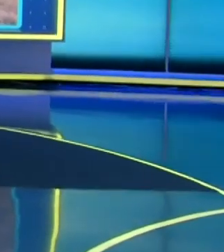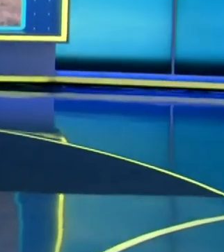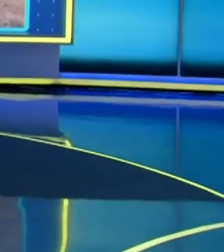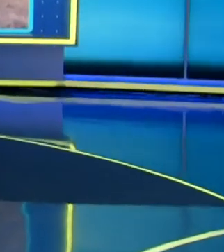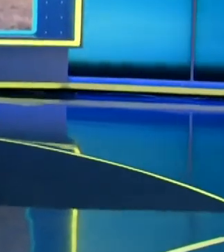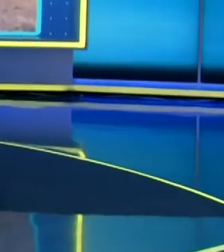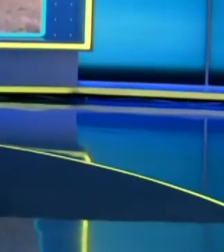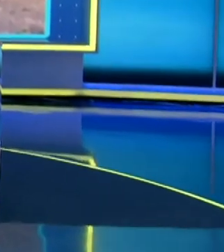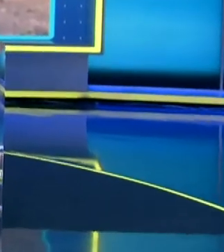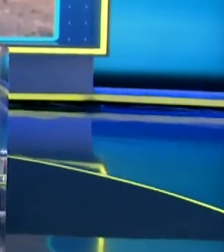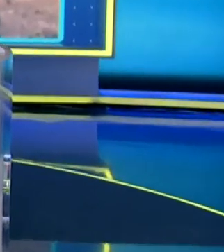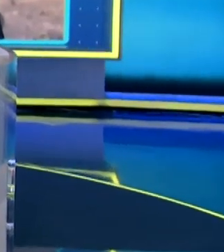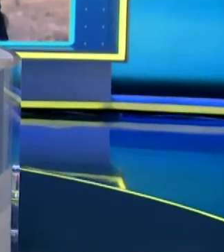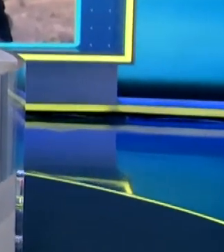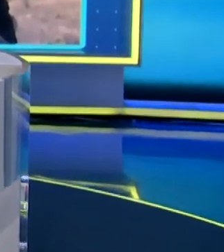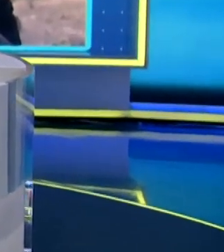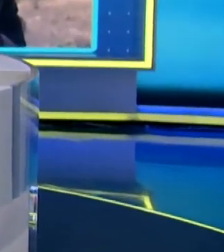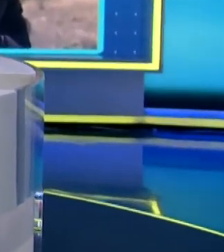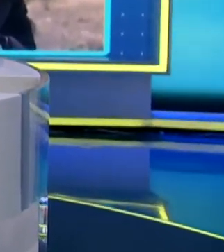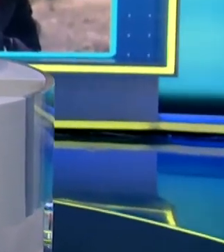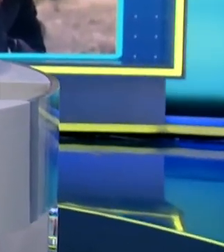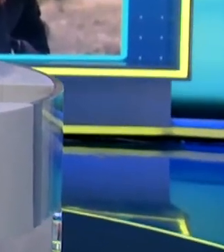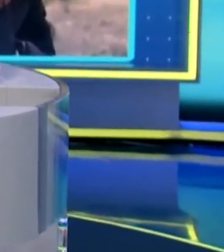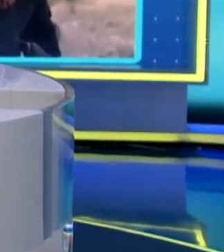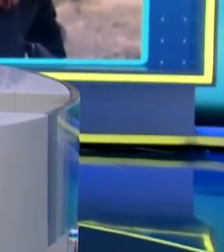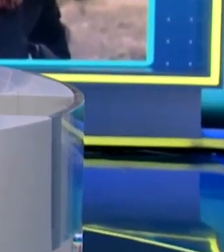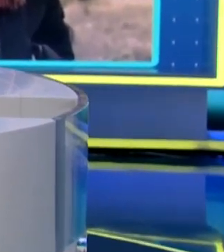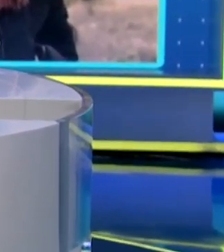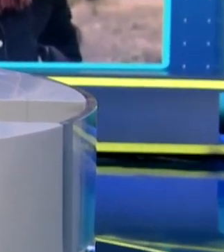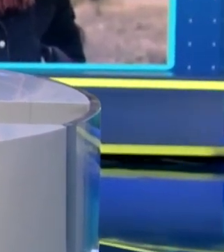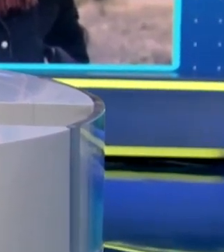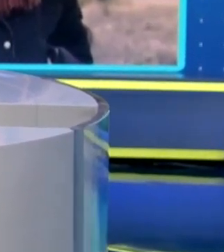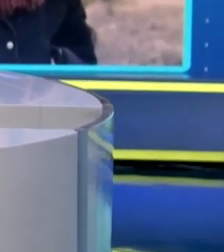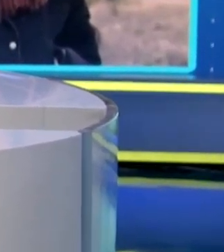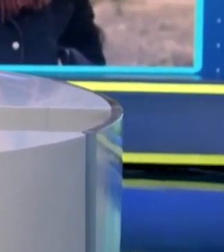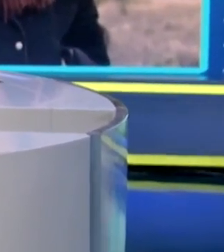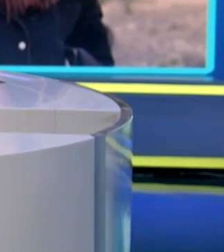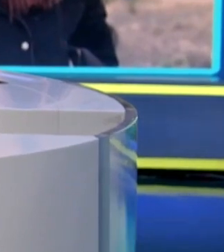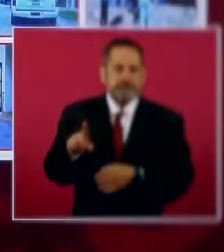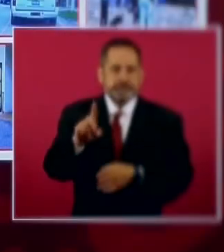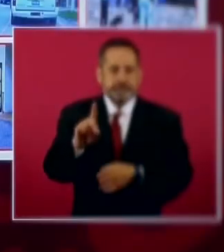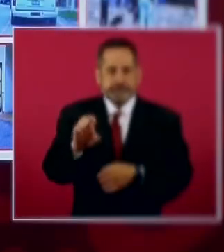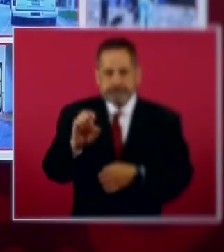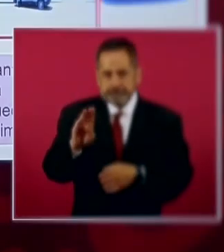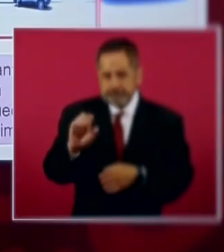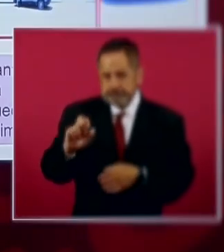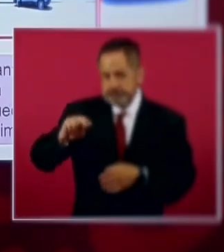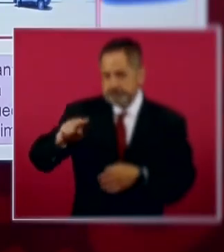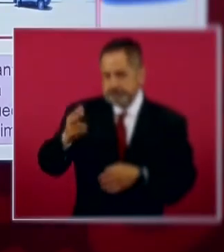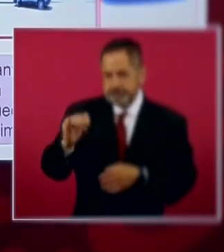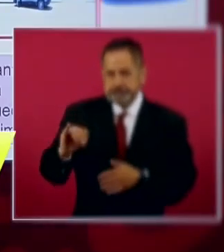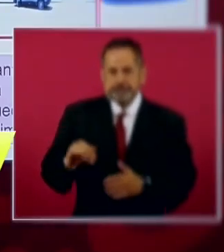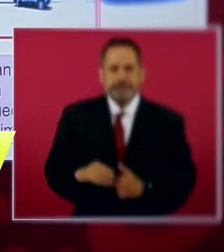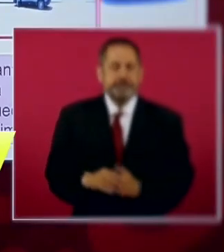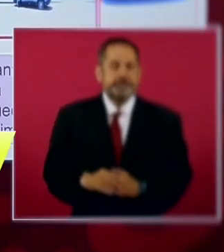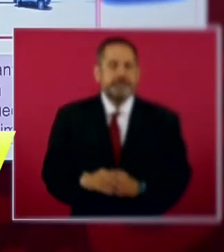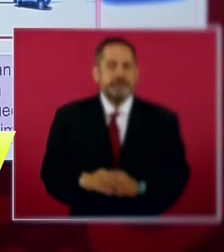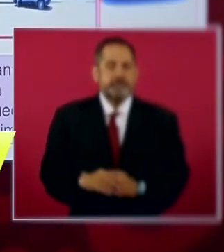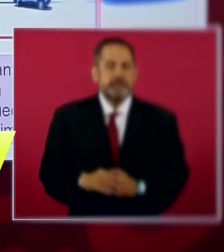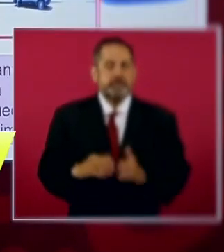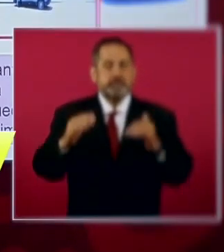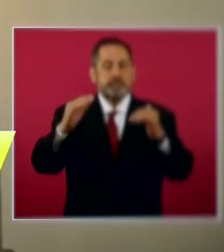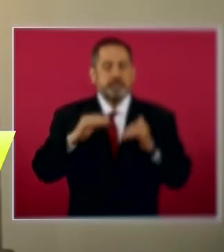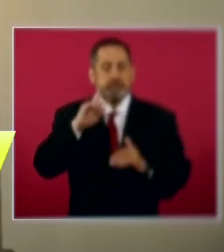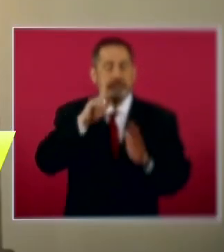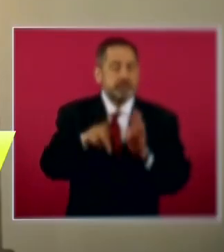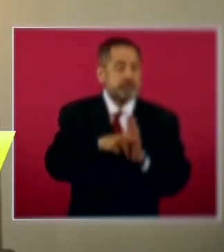Ayer en la conferencia mañanera se dieron a conocer detalles sobre el caso de Devani Escobar tras su exhumación. El subsecretario de Seguridad, Ricardo Mejía, dijo que será